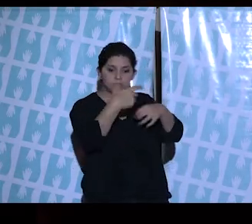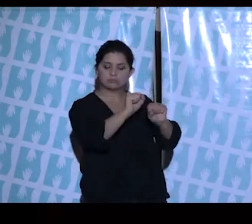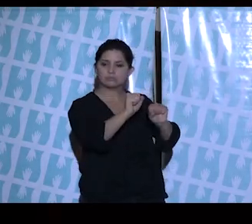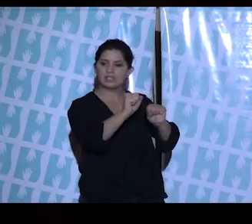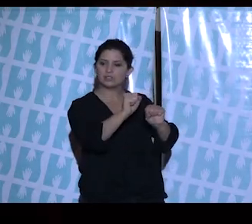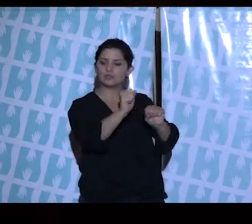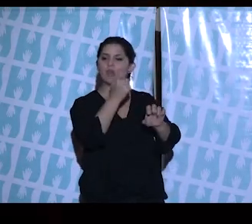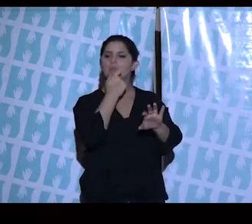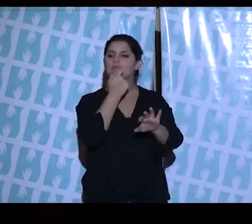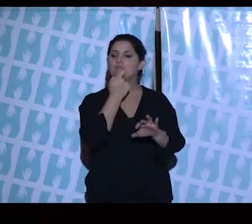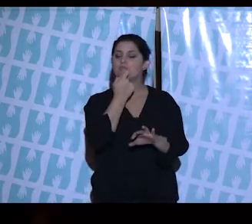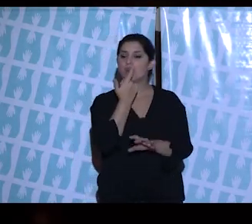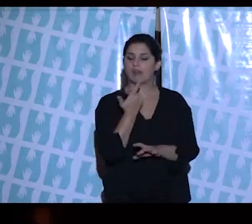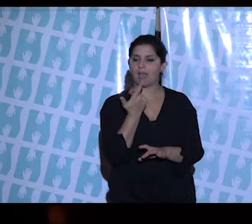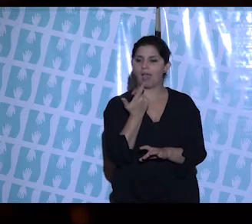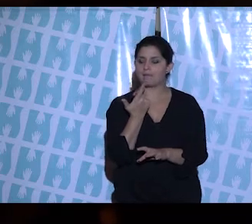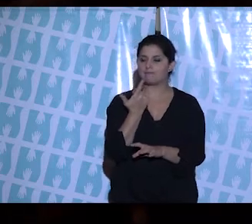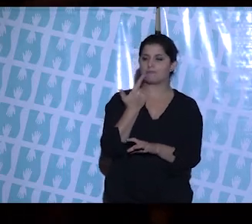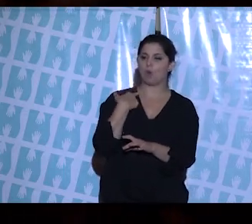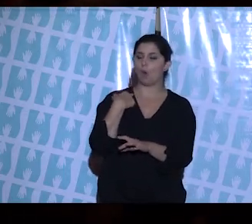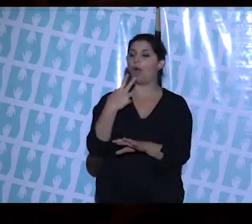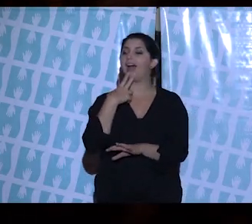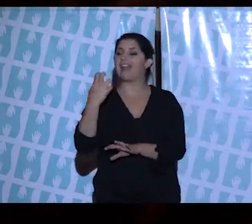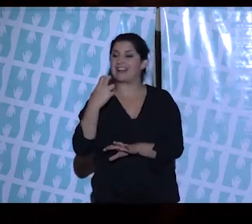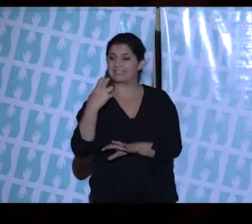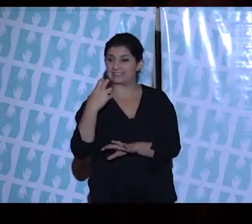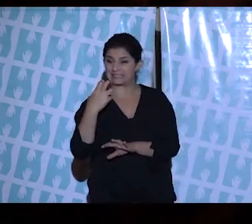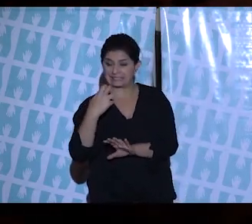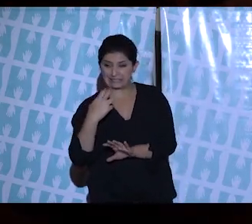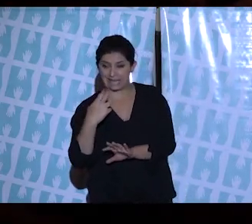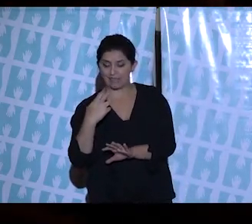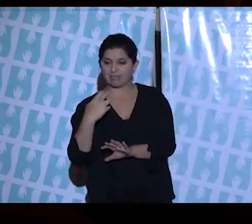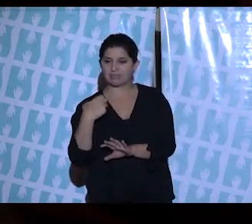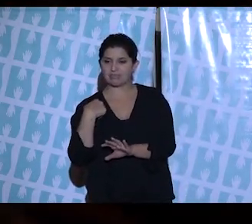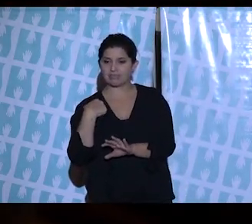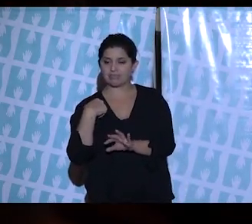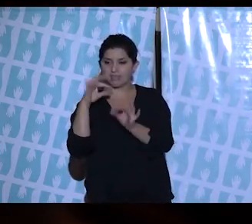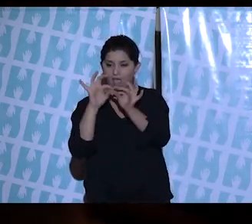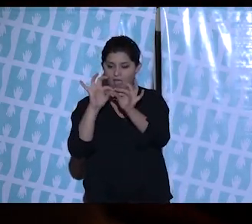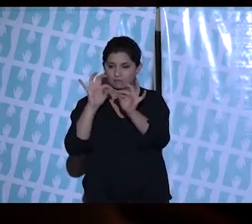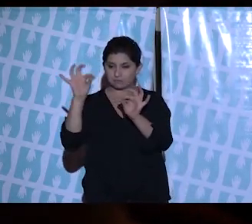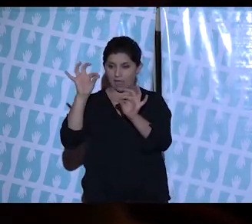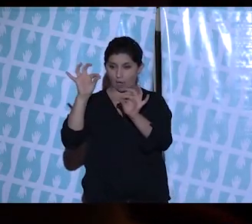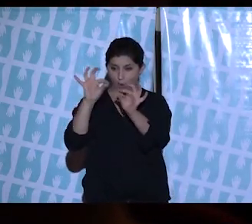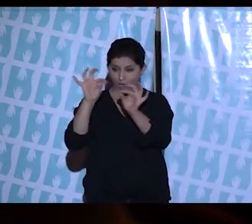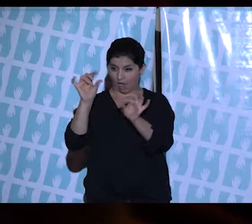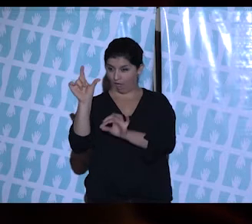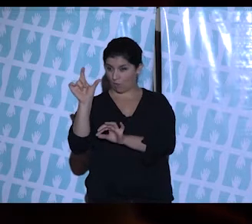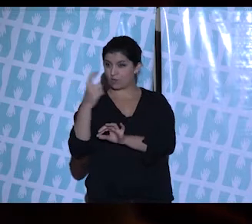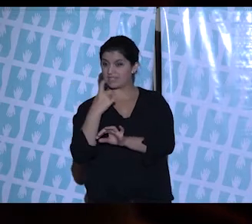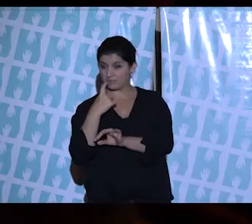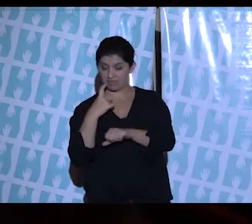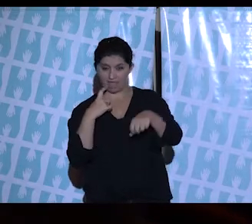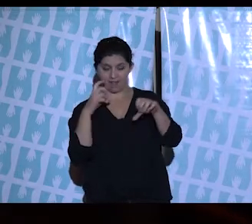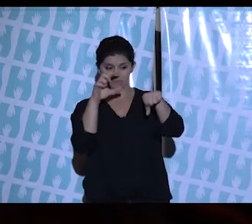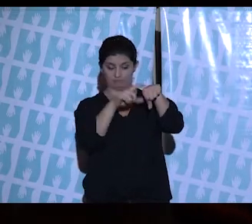que si uno pasaba una corriente eléctrica de alta frecuencia a través de una agujita colocada en el cerebro,